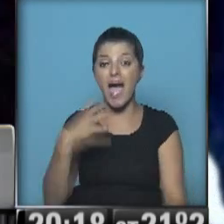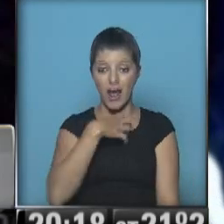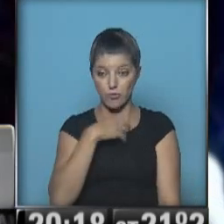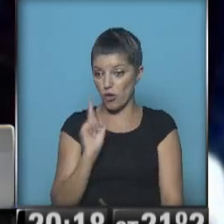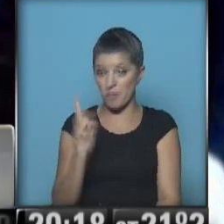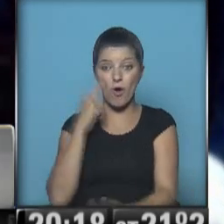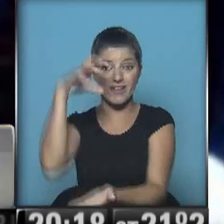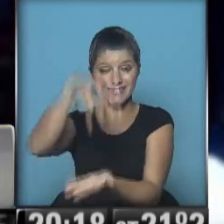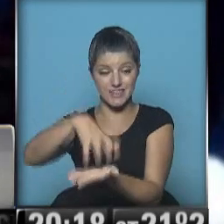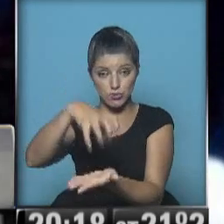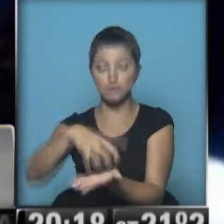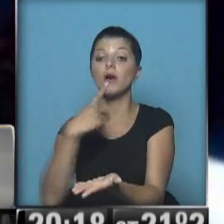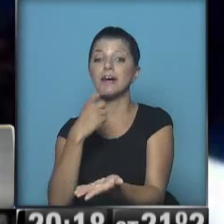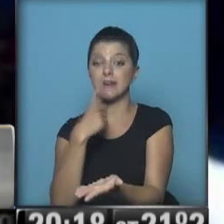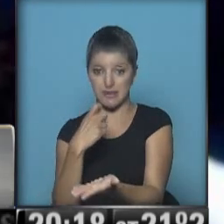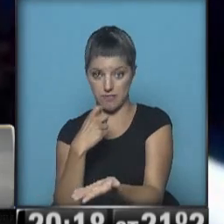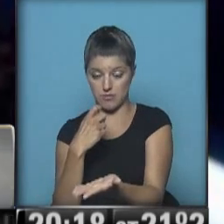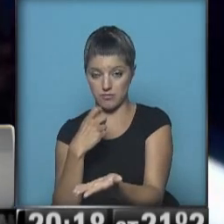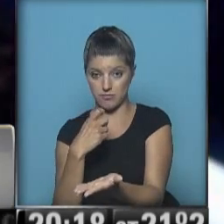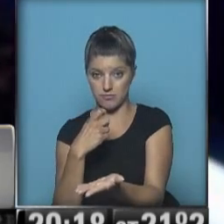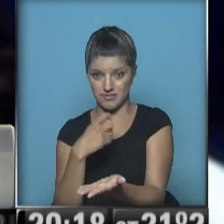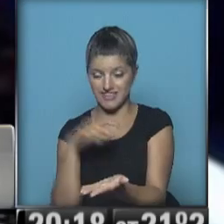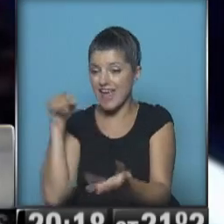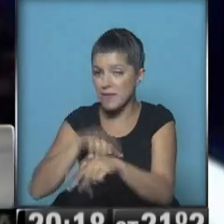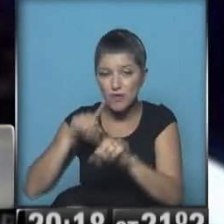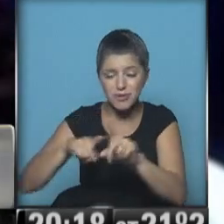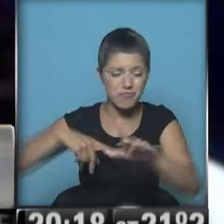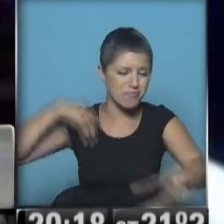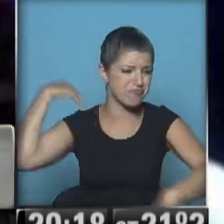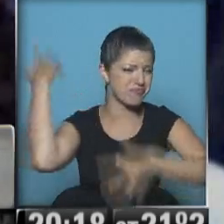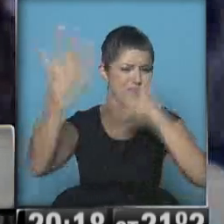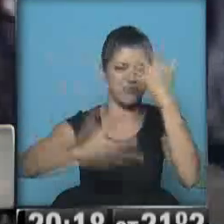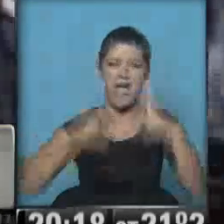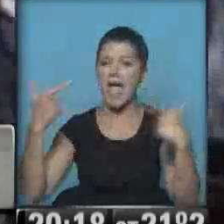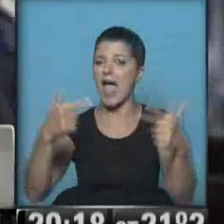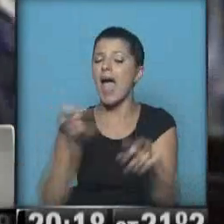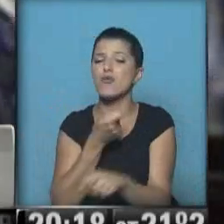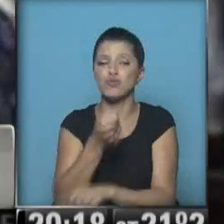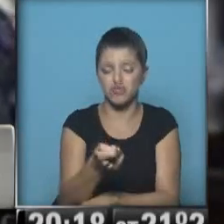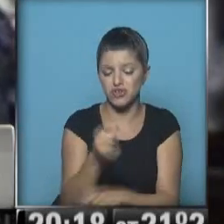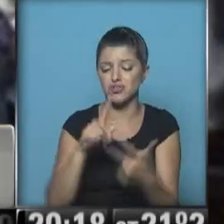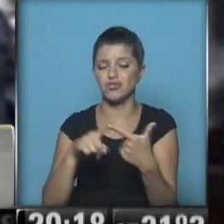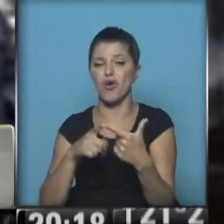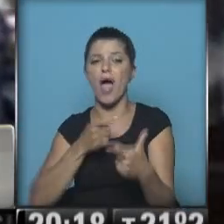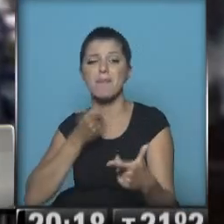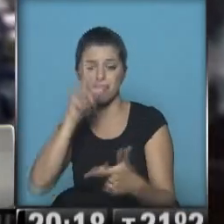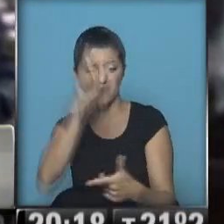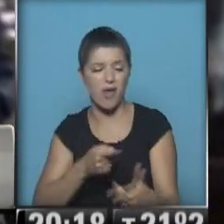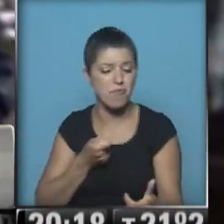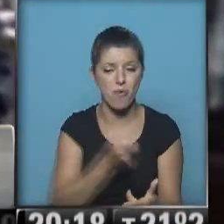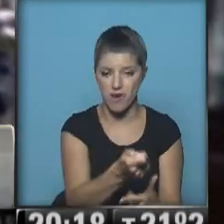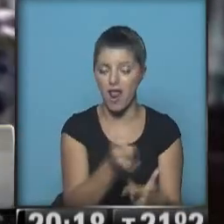instituto river plate en el medio una batahola armas blancas apuñalados